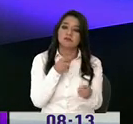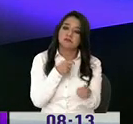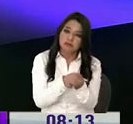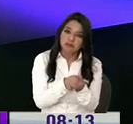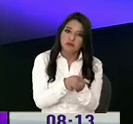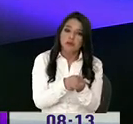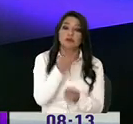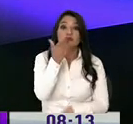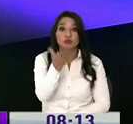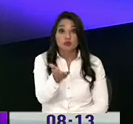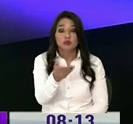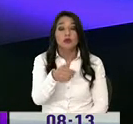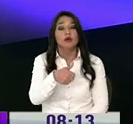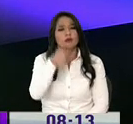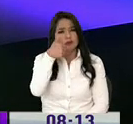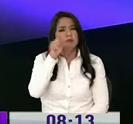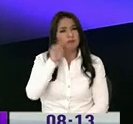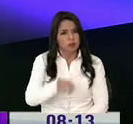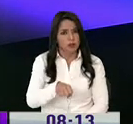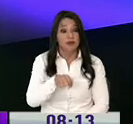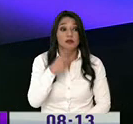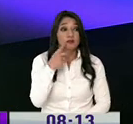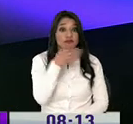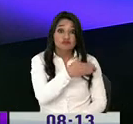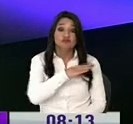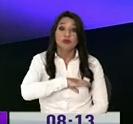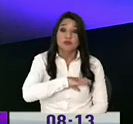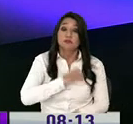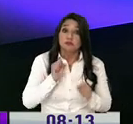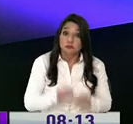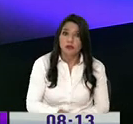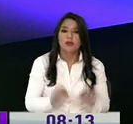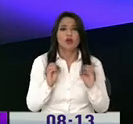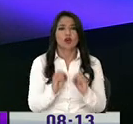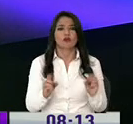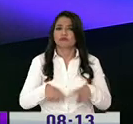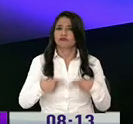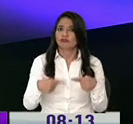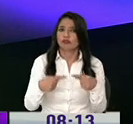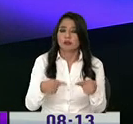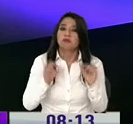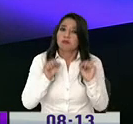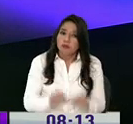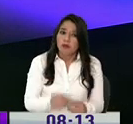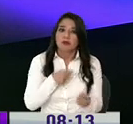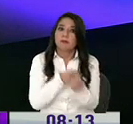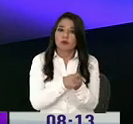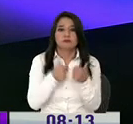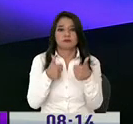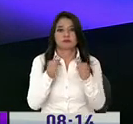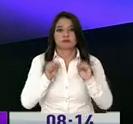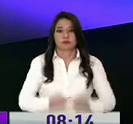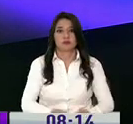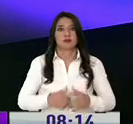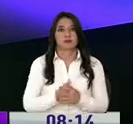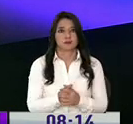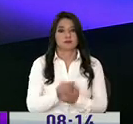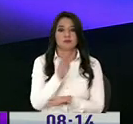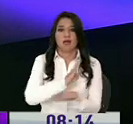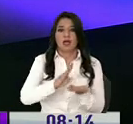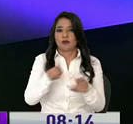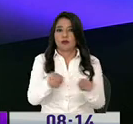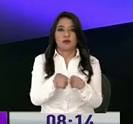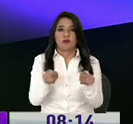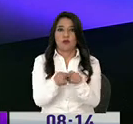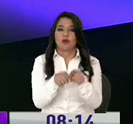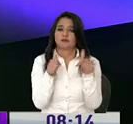que usted, autoridad, ustedes que nos ven en el municipio, ustedes que están el día a día y pueden contribuir, tengamos eso que pasa en el barrio Osorio, que